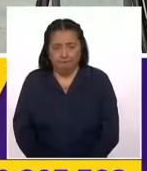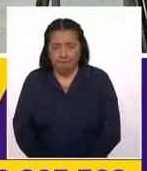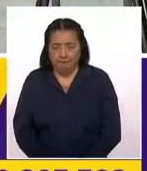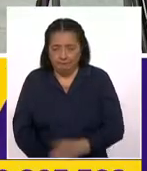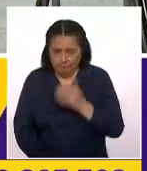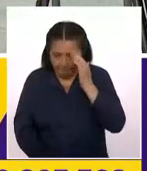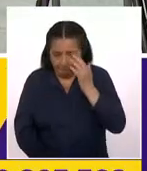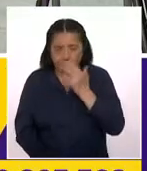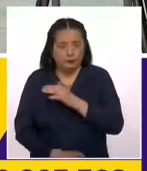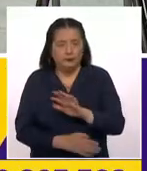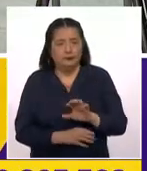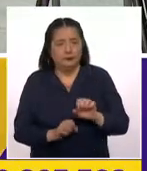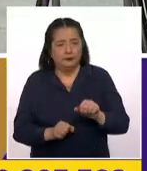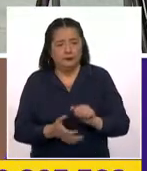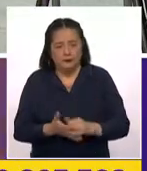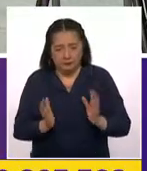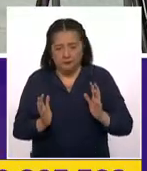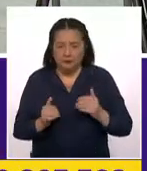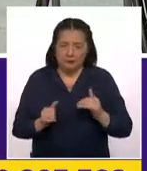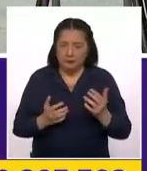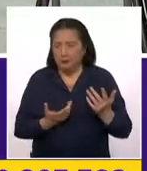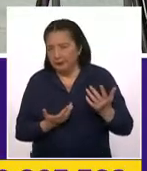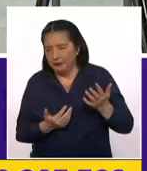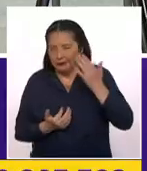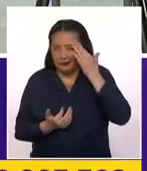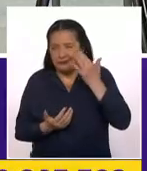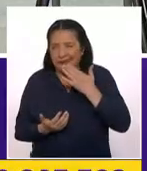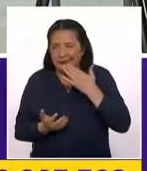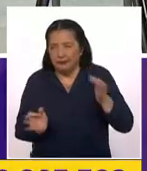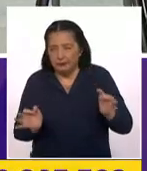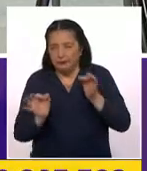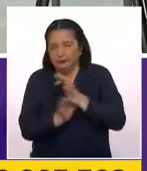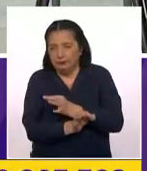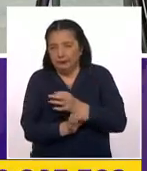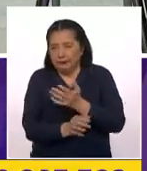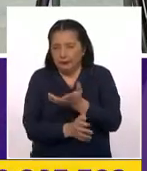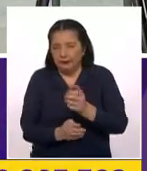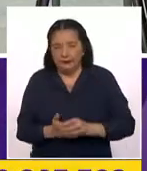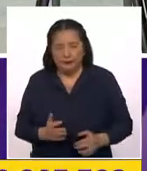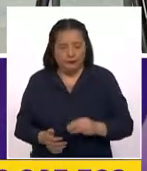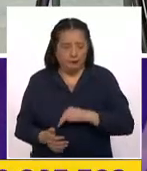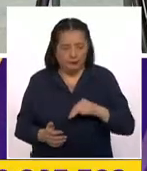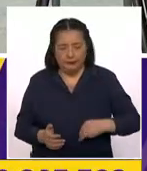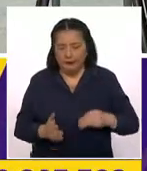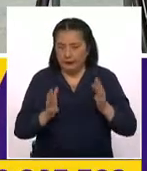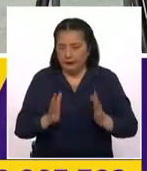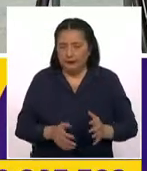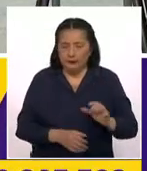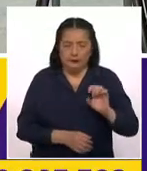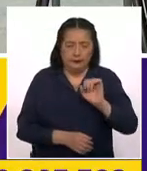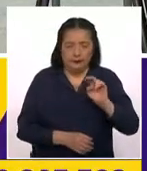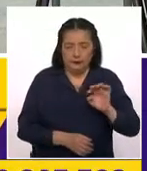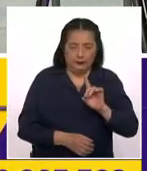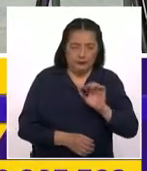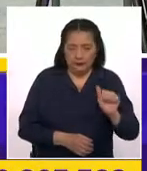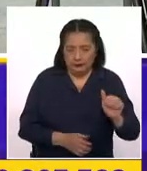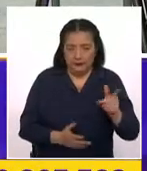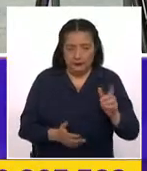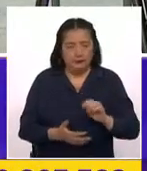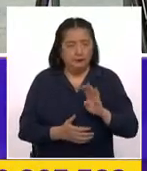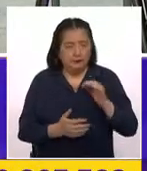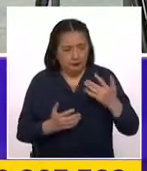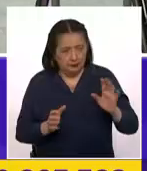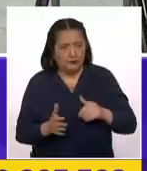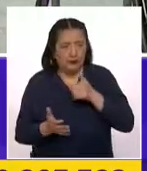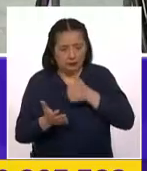Muy buenas tardes, Fátima. Así es, todavía hay expectativas por saber quién va a reemplazar en el cargo a la ministra Sandra Belaunde, quien ya